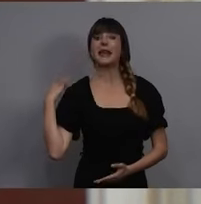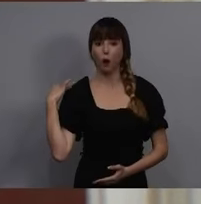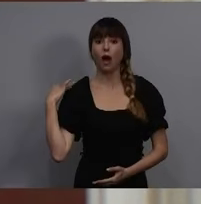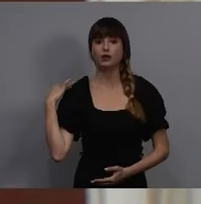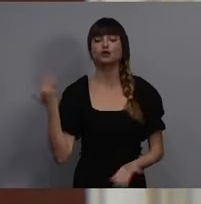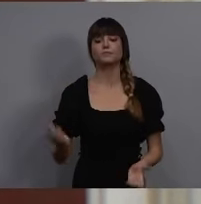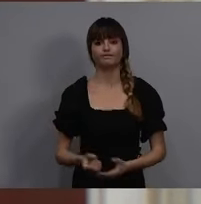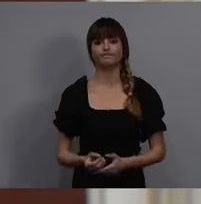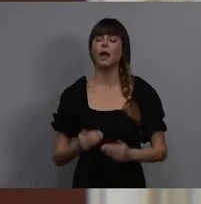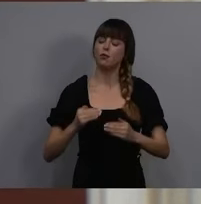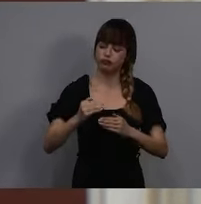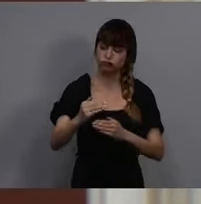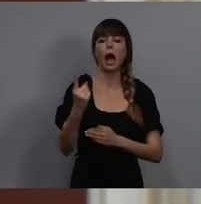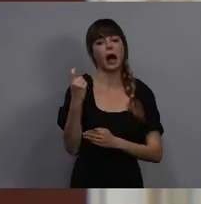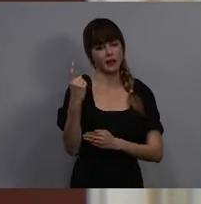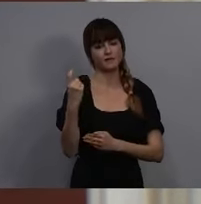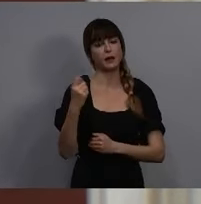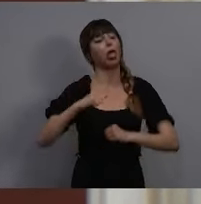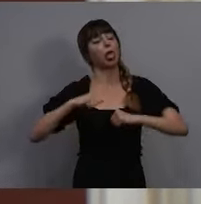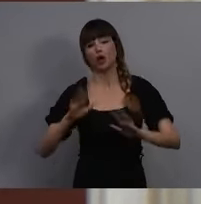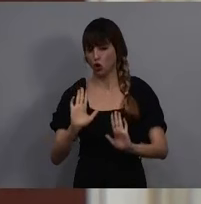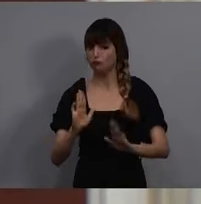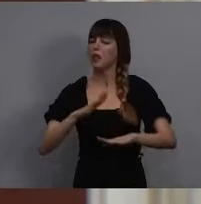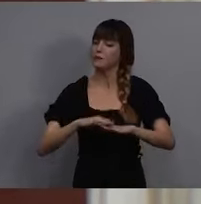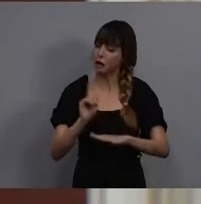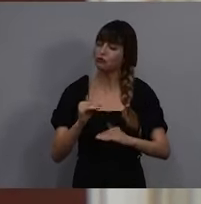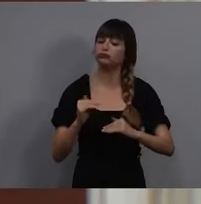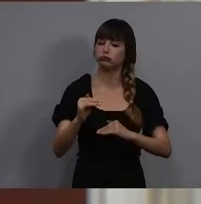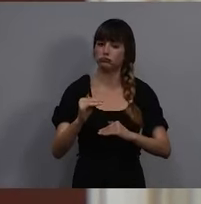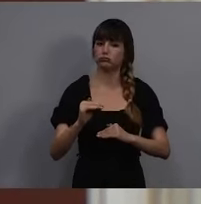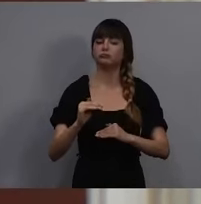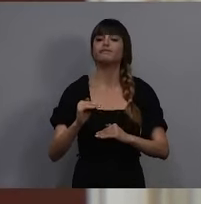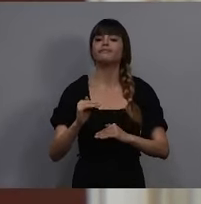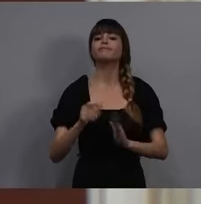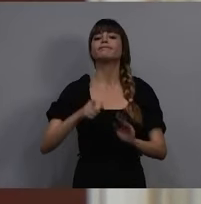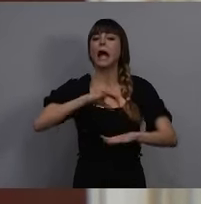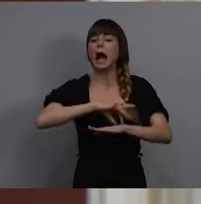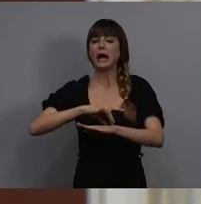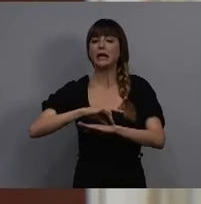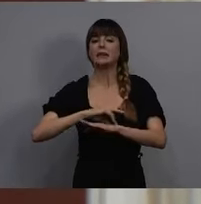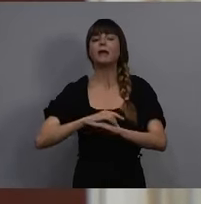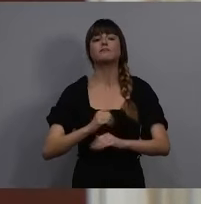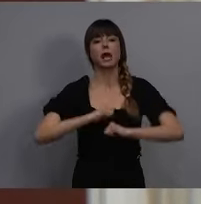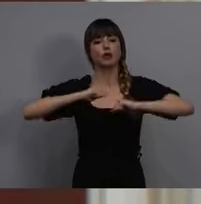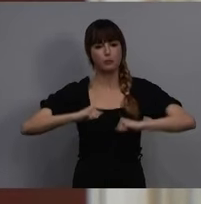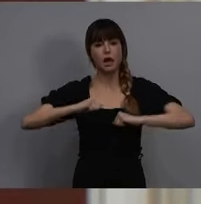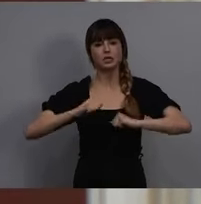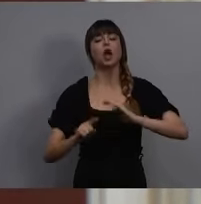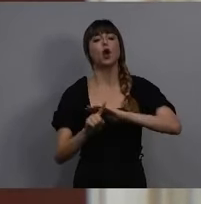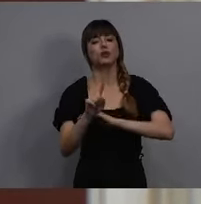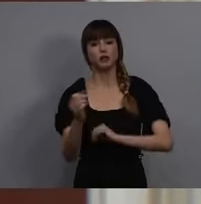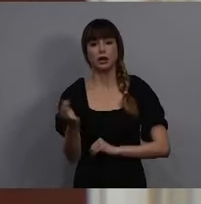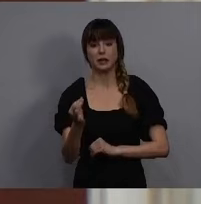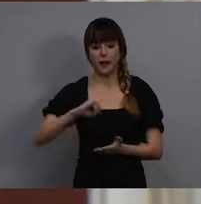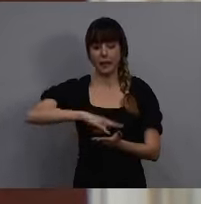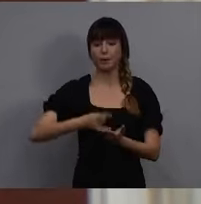duda queda mucho por hacer no nos conformamos al contrario la agenda de transformaciones debe ampliarse consolidarse culminarse el proyecto